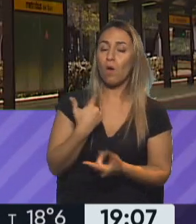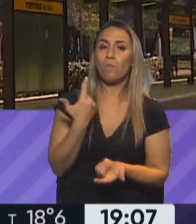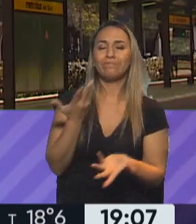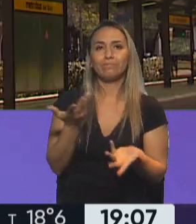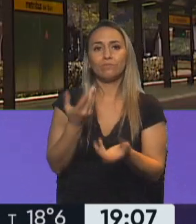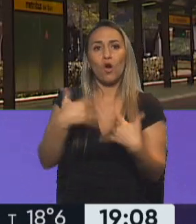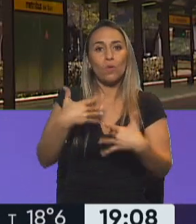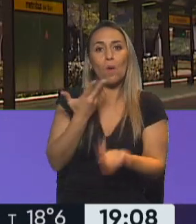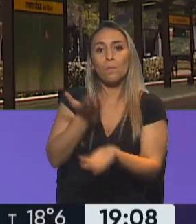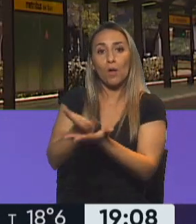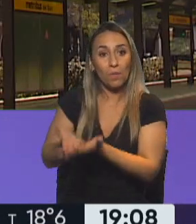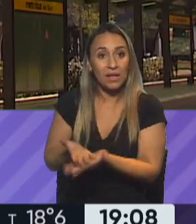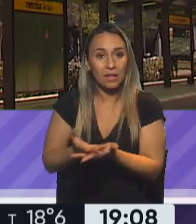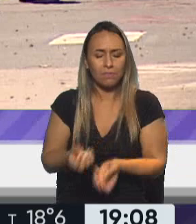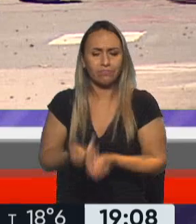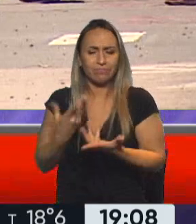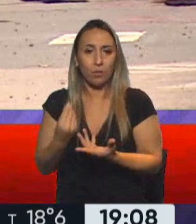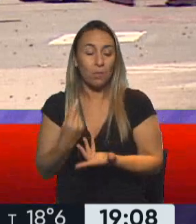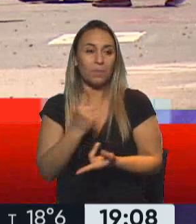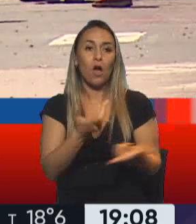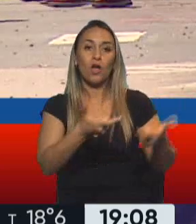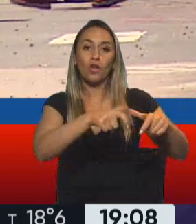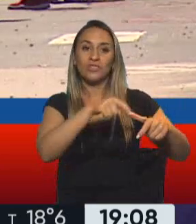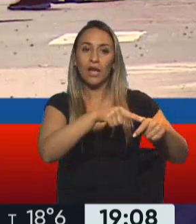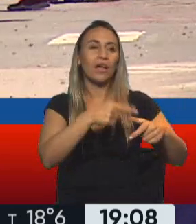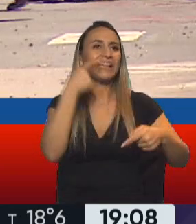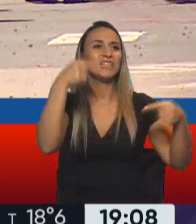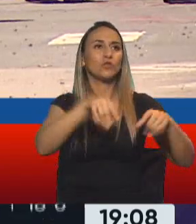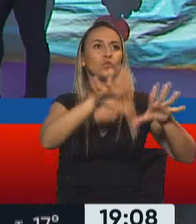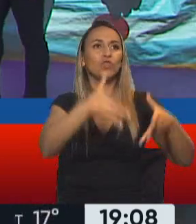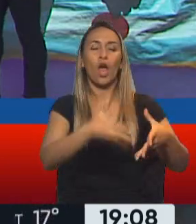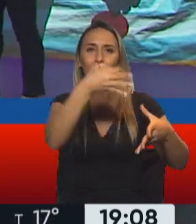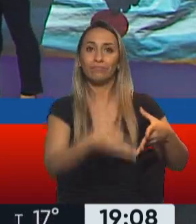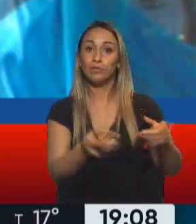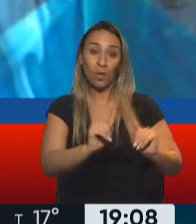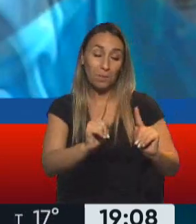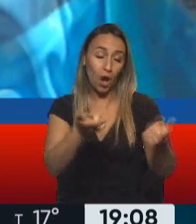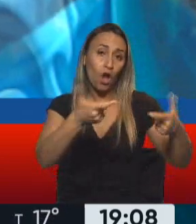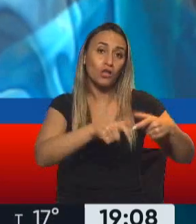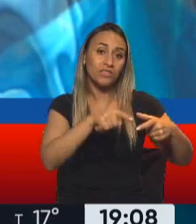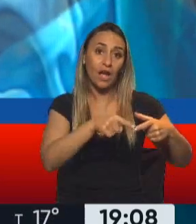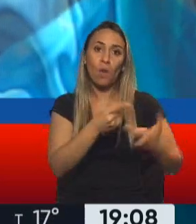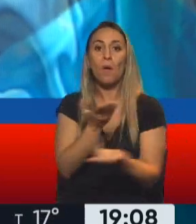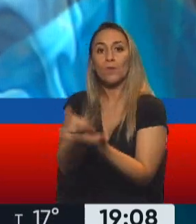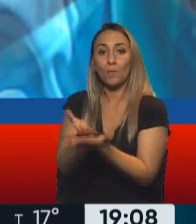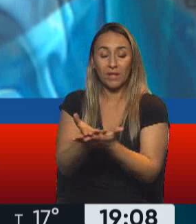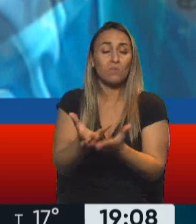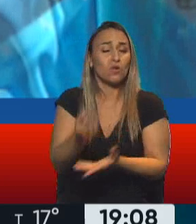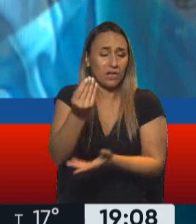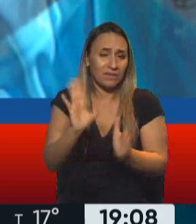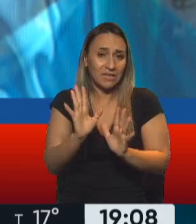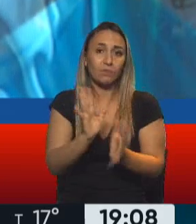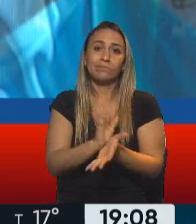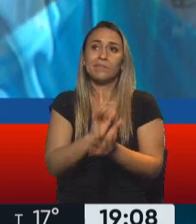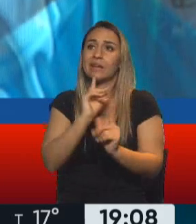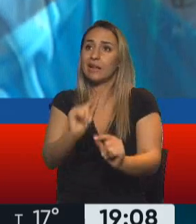se presentaron hasta ahora surgen de ese consejo que no tiene un funcionamiento institucional, digamos. Bien, bien. Eso, o sea, son los actores que muchas veces se reclaman no están